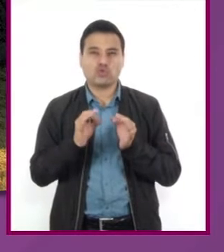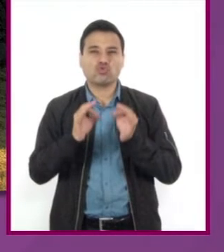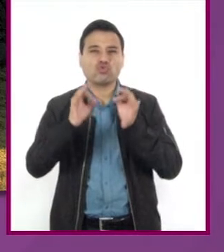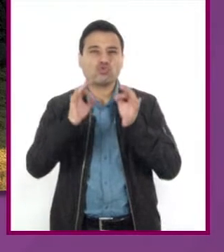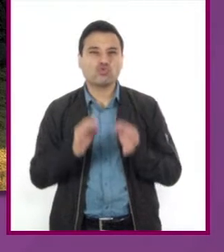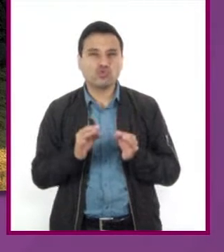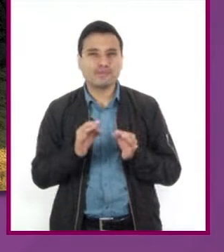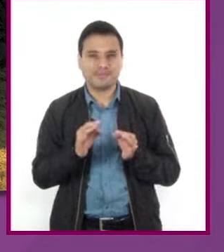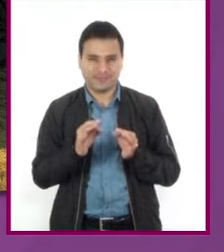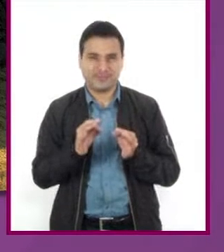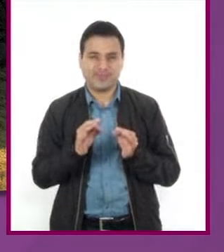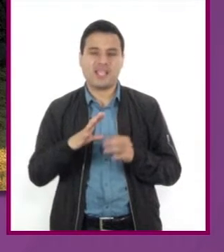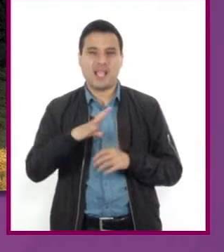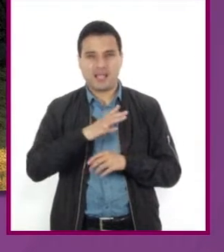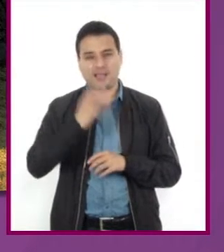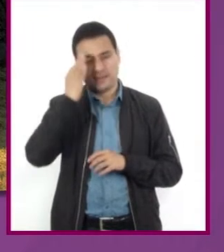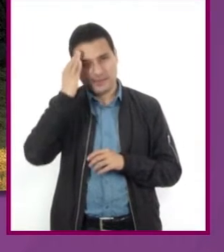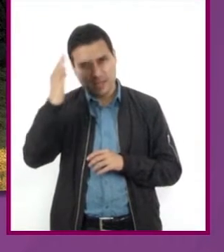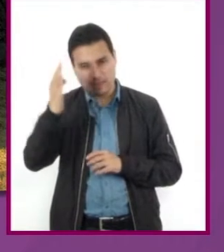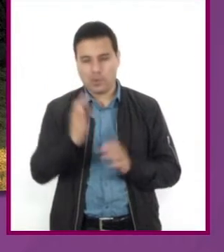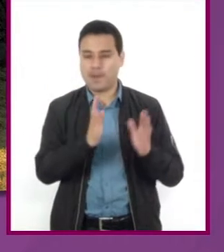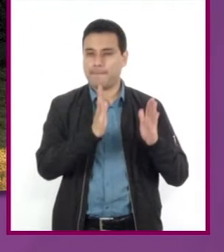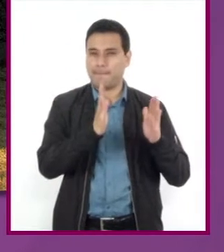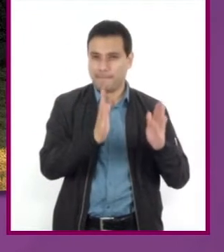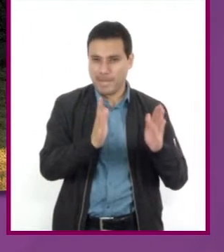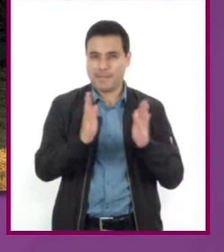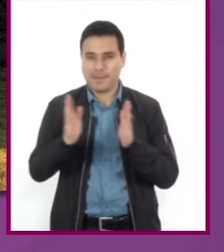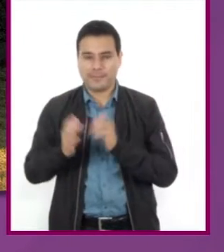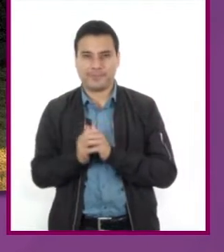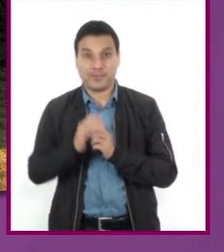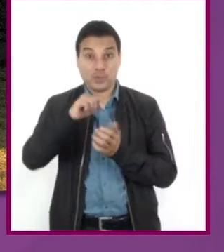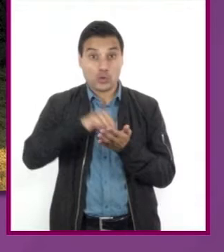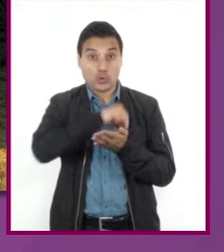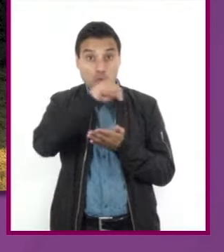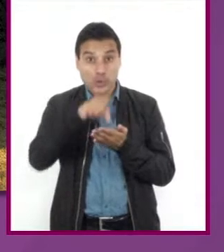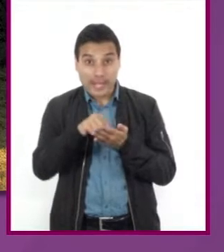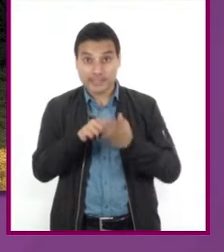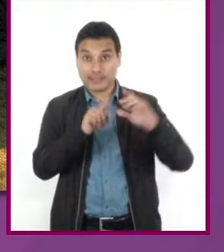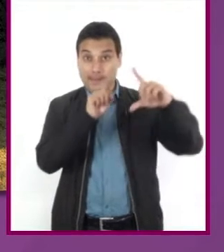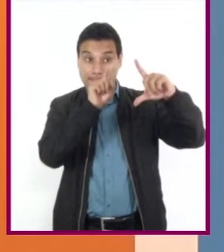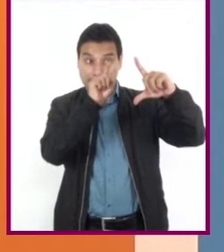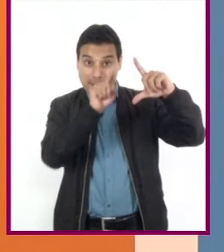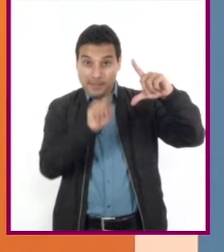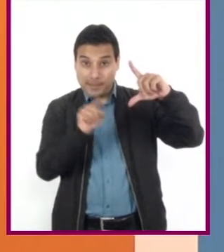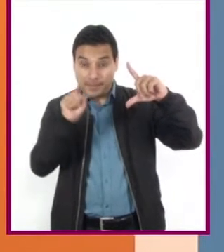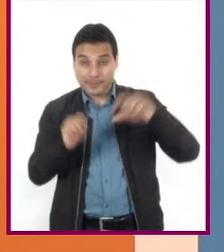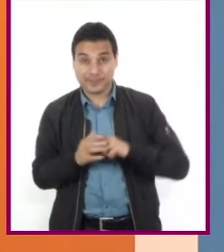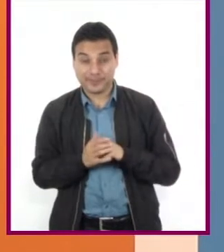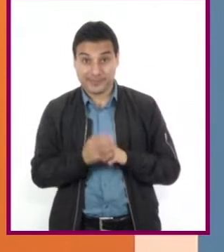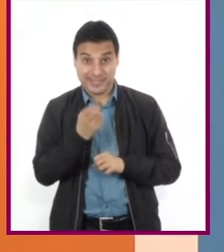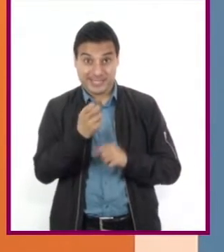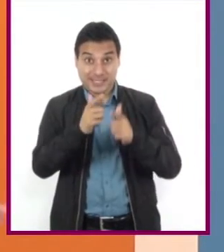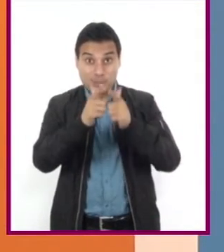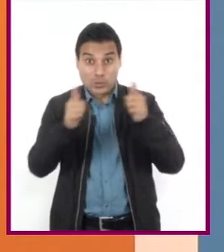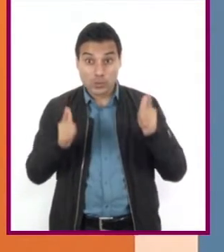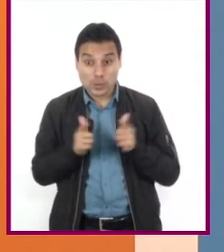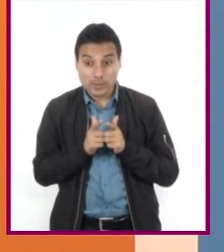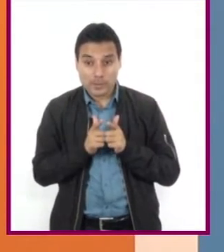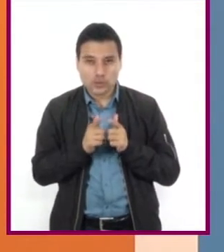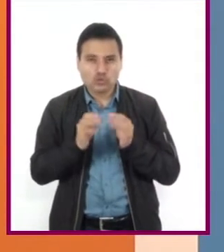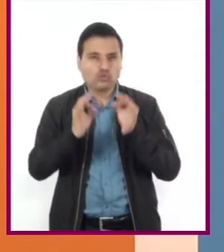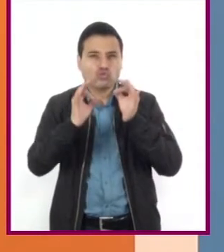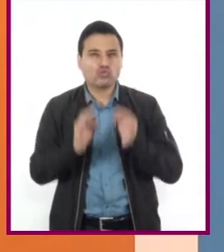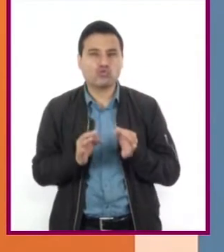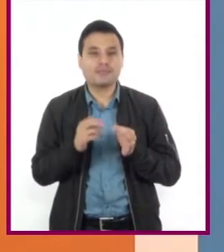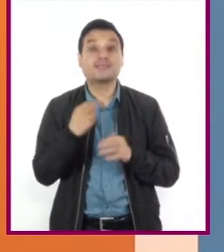a periodos determinados y se distribuyen por áreas delimitadas. Estos grupos, con rasgos específicos, es lo que